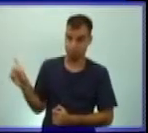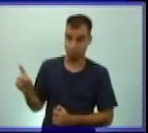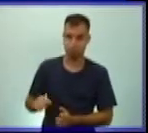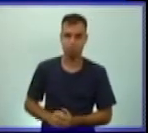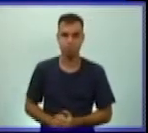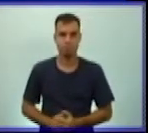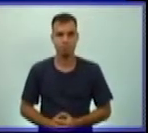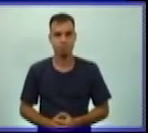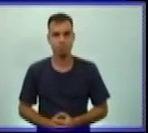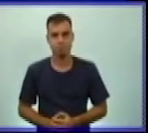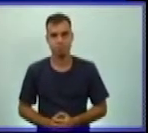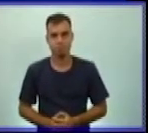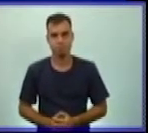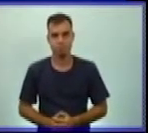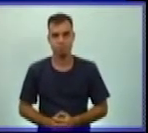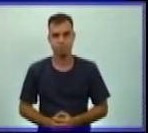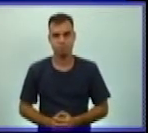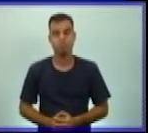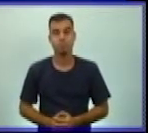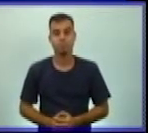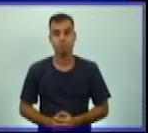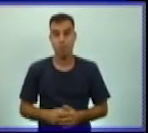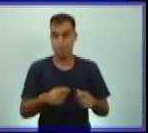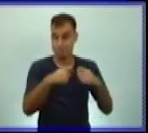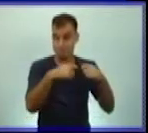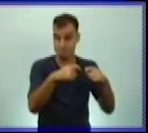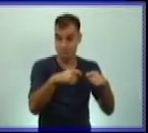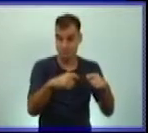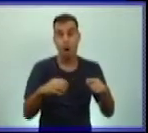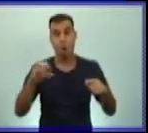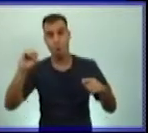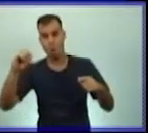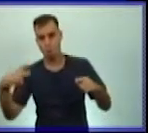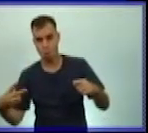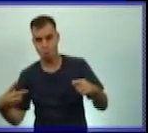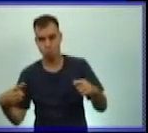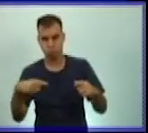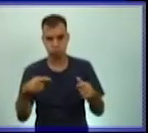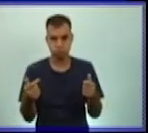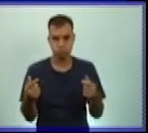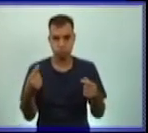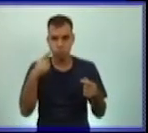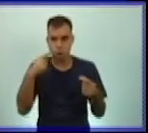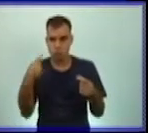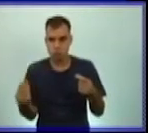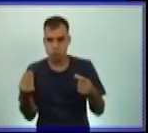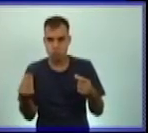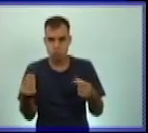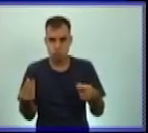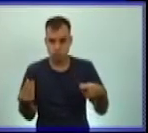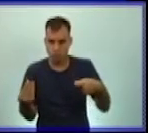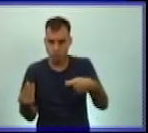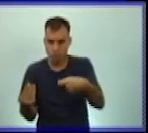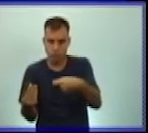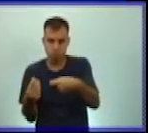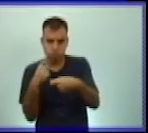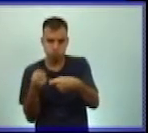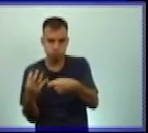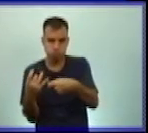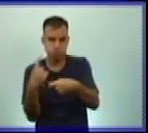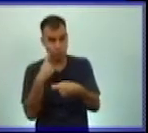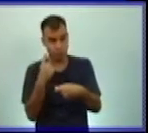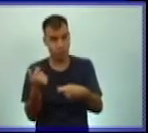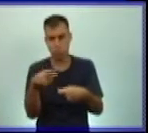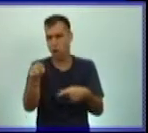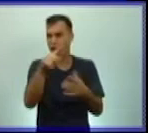esta reacción, que es un metal con el dioxígeno en la que se obtiene un óxido metálico. No hace falta que lo